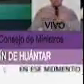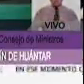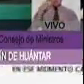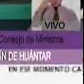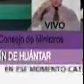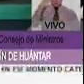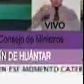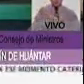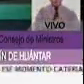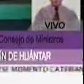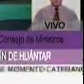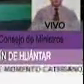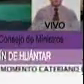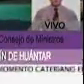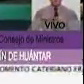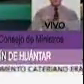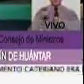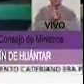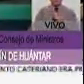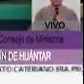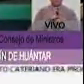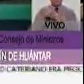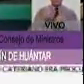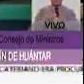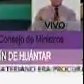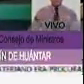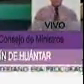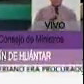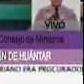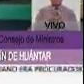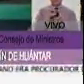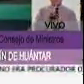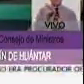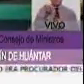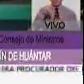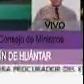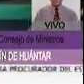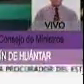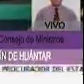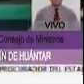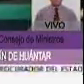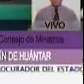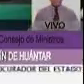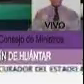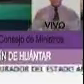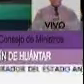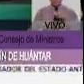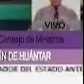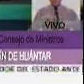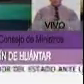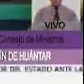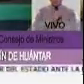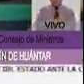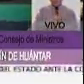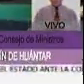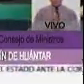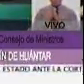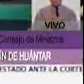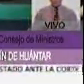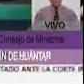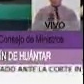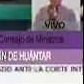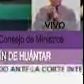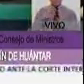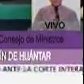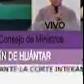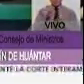de Estado del gobierno, la defensa de los comandos de Chavín de Huántar. Que se produjo en una circunstancia especial, que